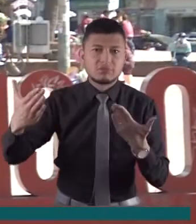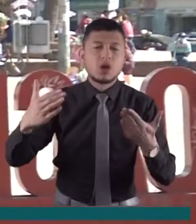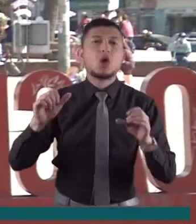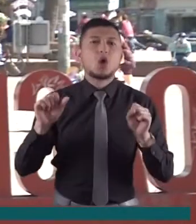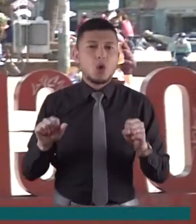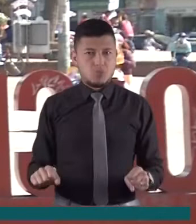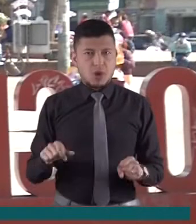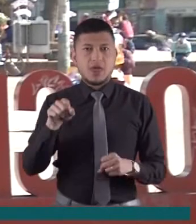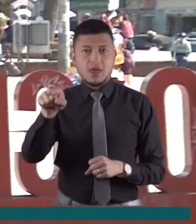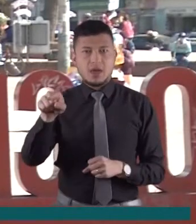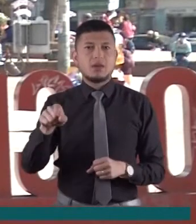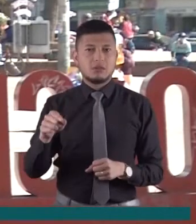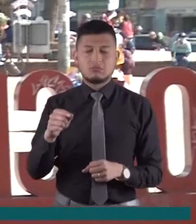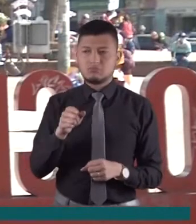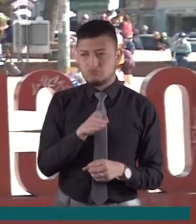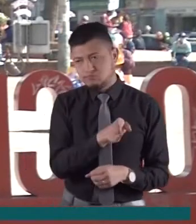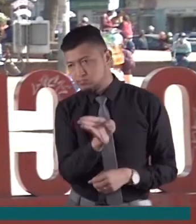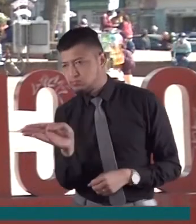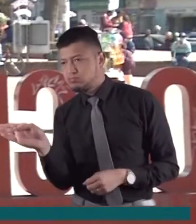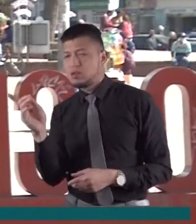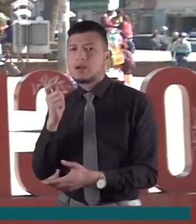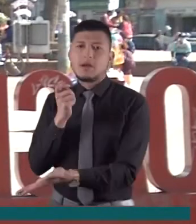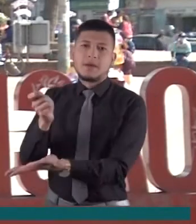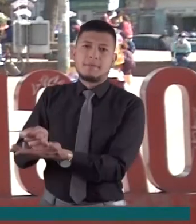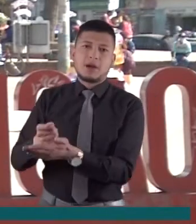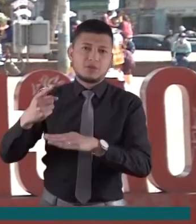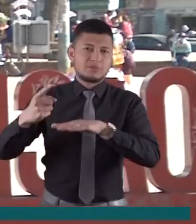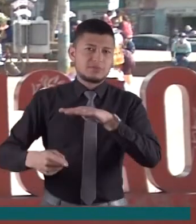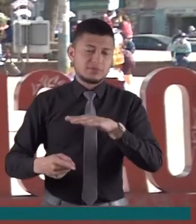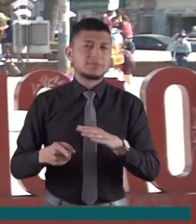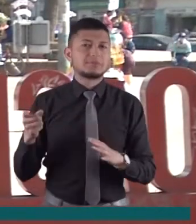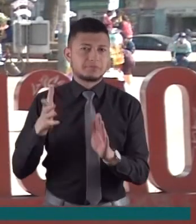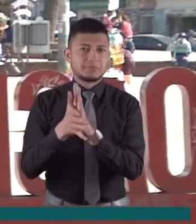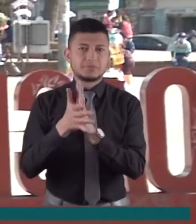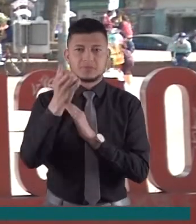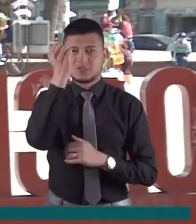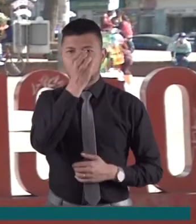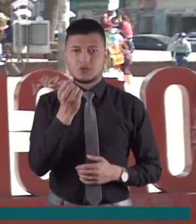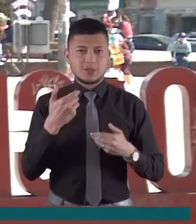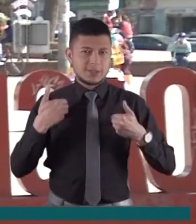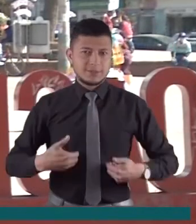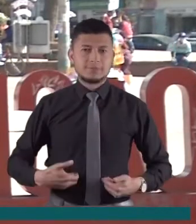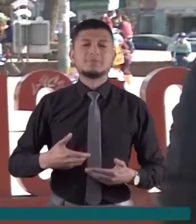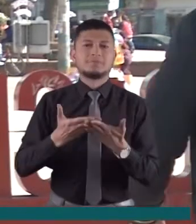podrían evadir el pago de este peaje desde soacha cundinamarca edicson ruiz enlace 13